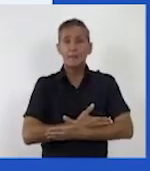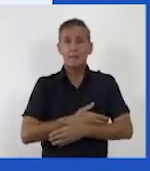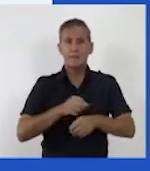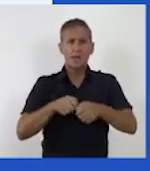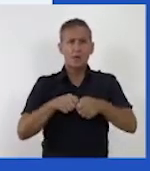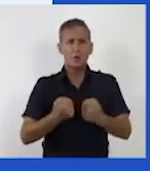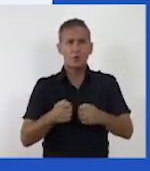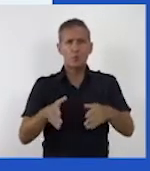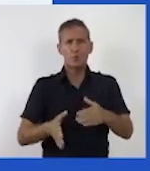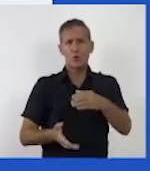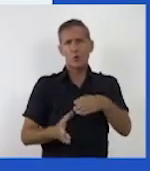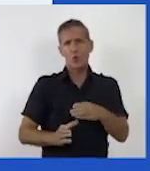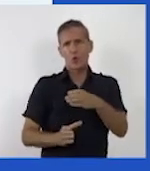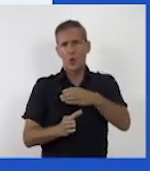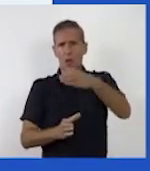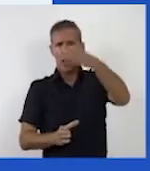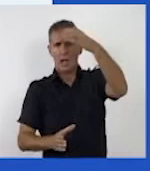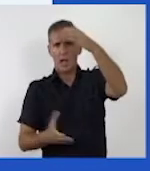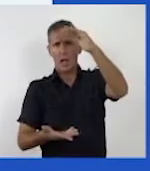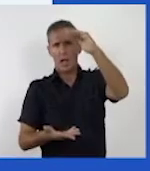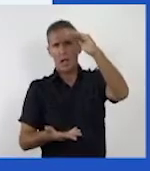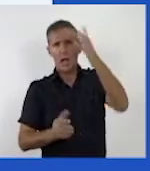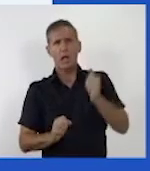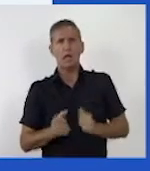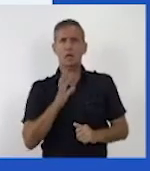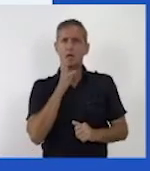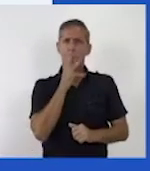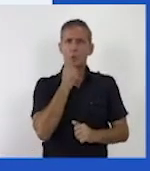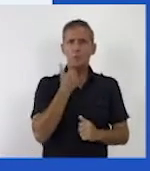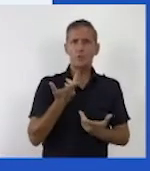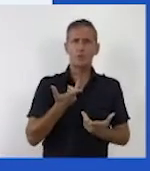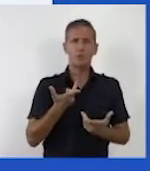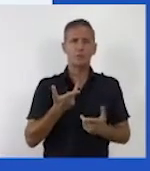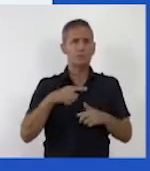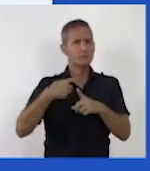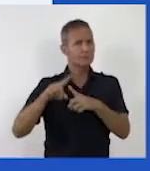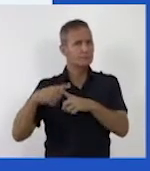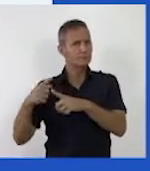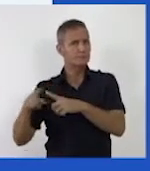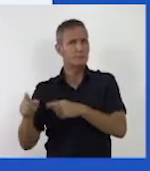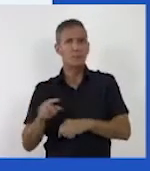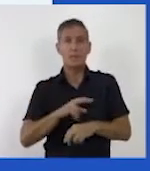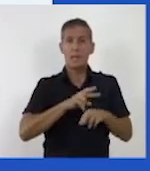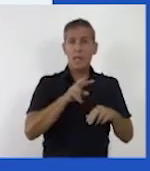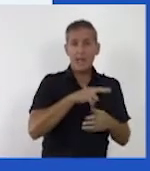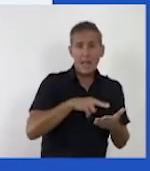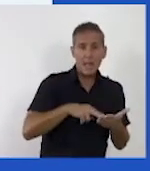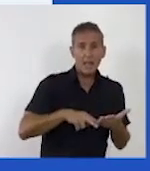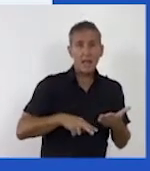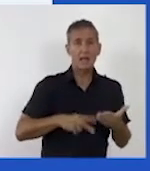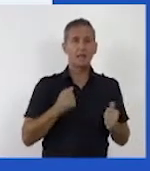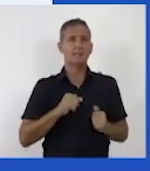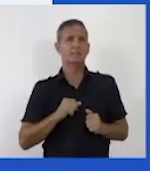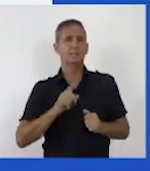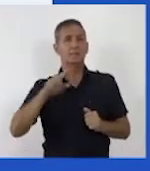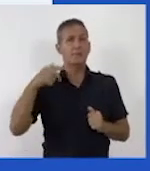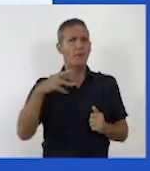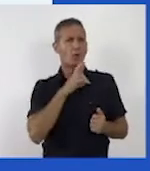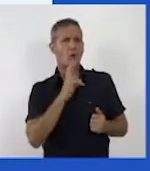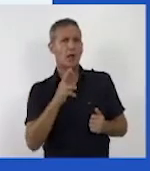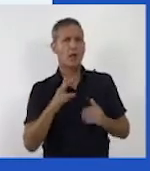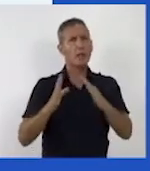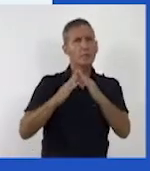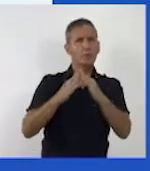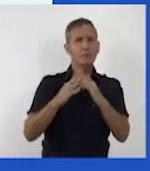dorado a bebé vuelvan a leerlas no las skopje porque les voy a preguntar para que respondan en